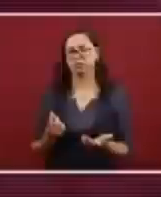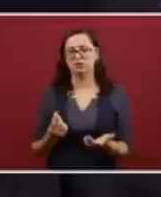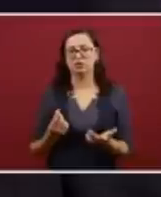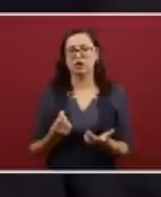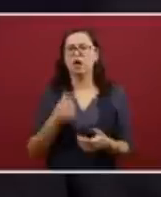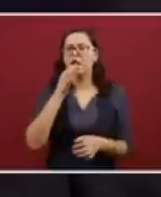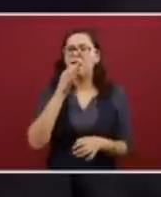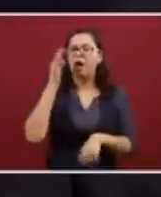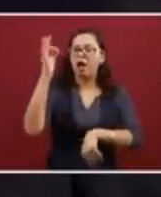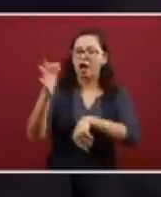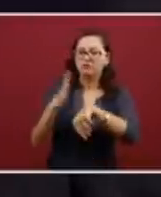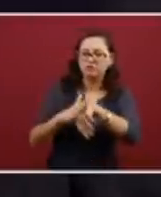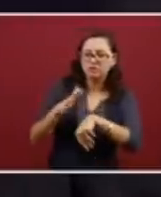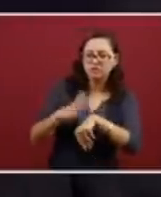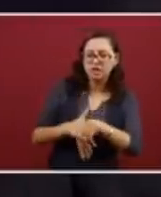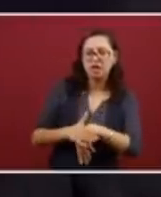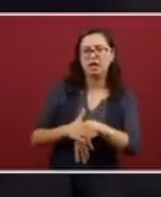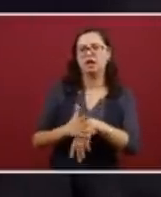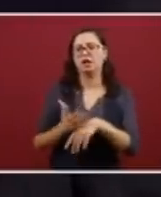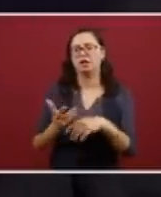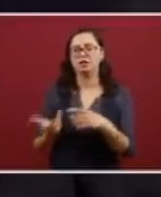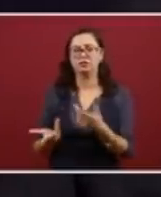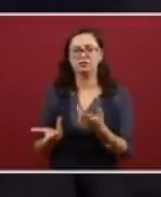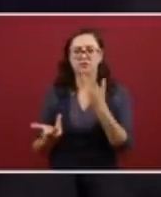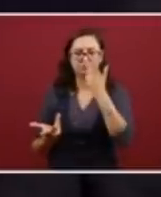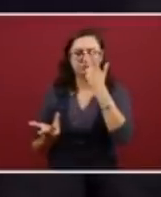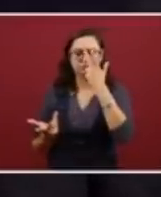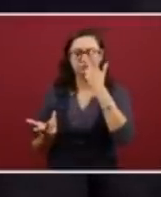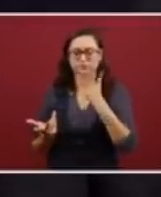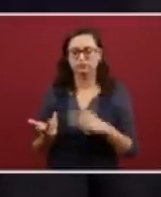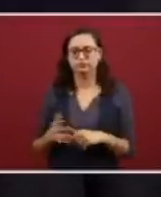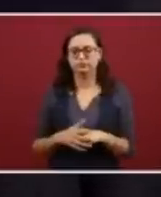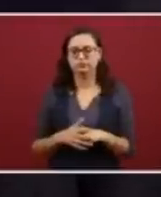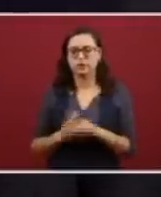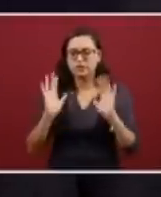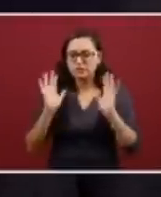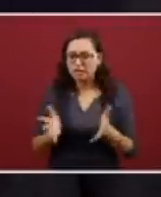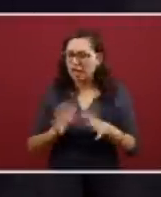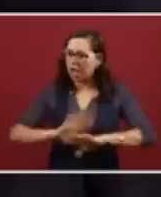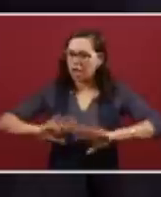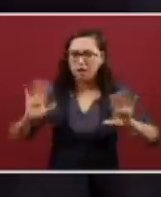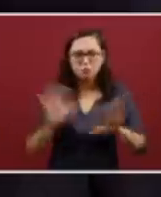notificándoles de que ya cambio